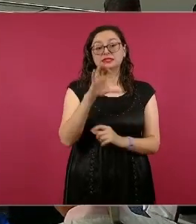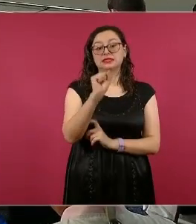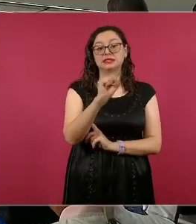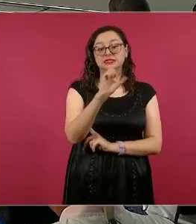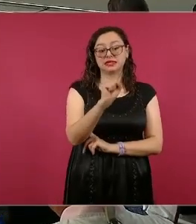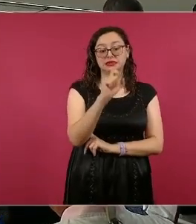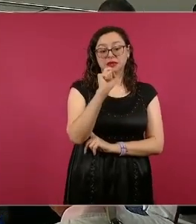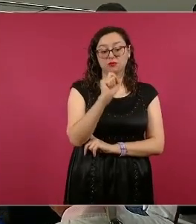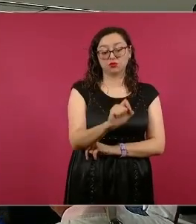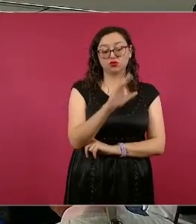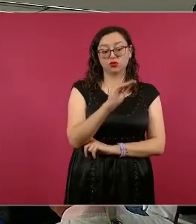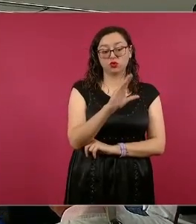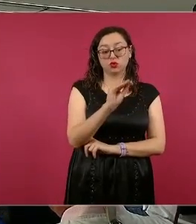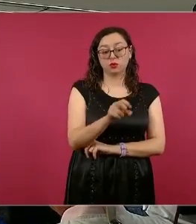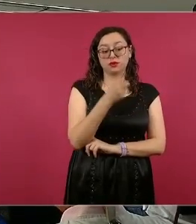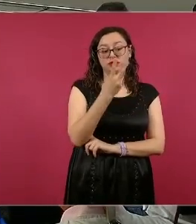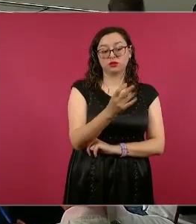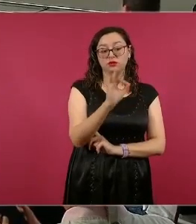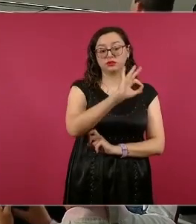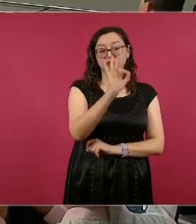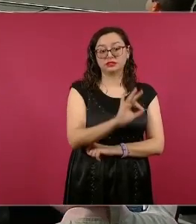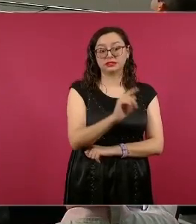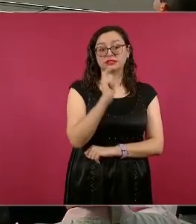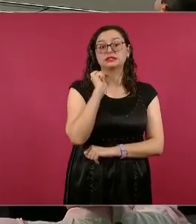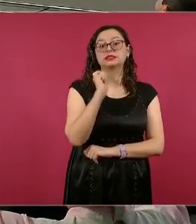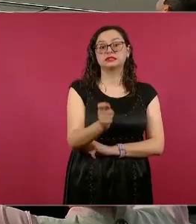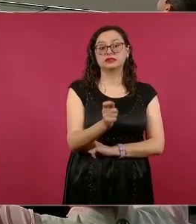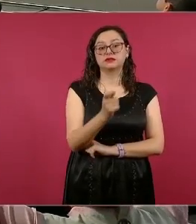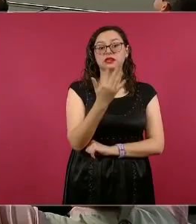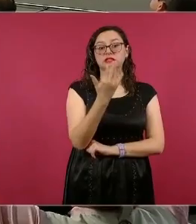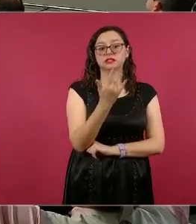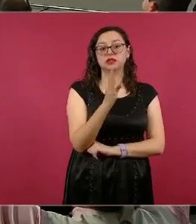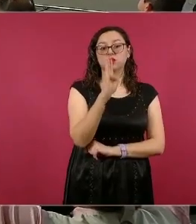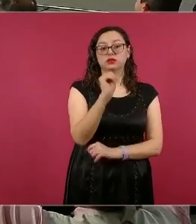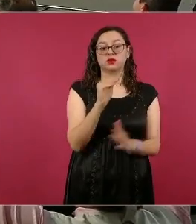60.92%, es decir, votaron